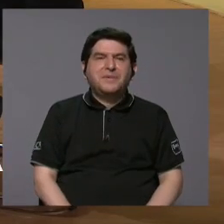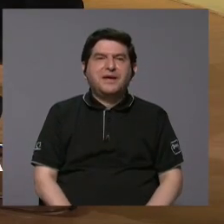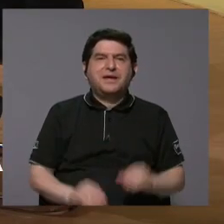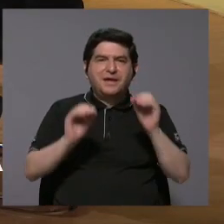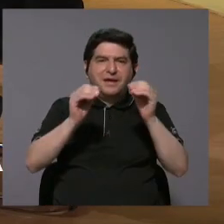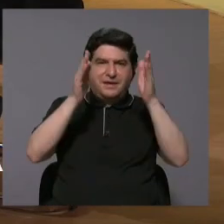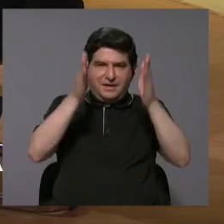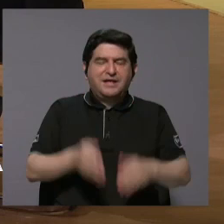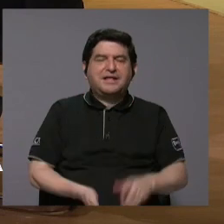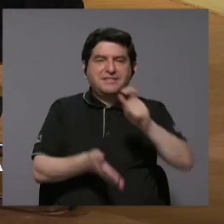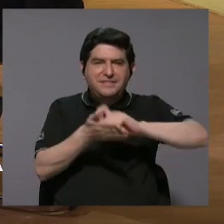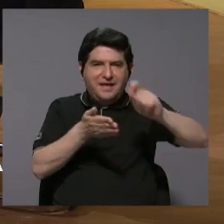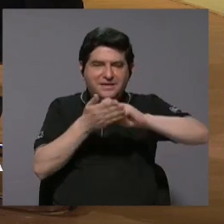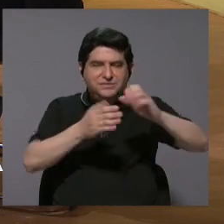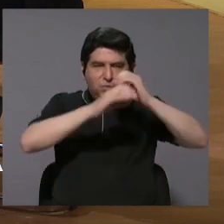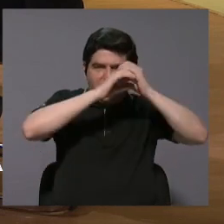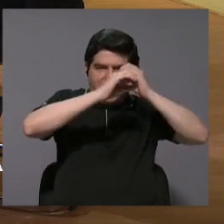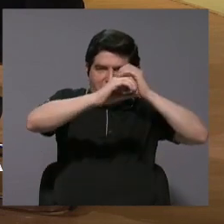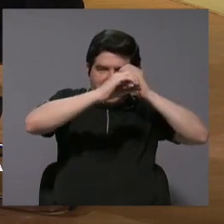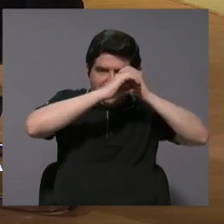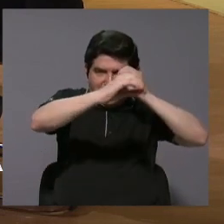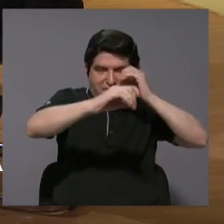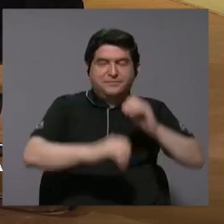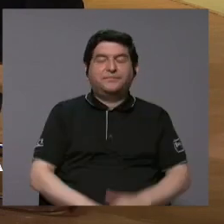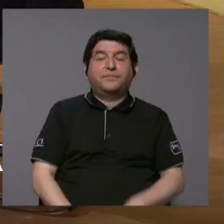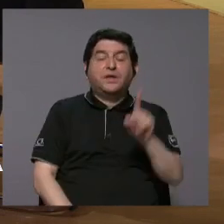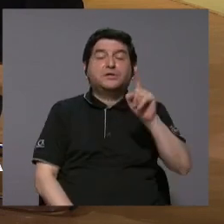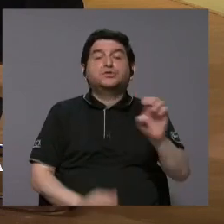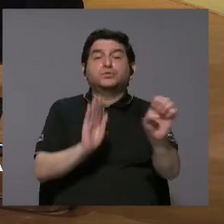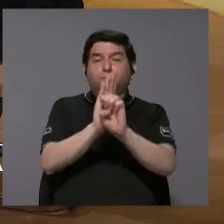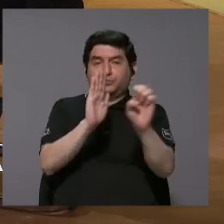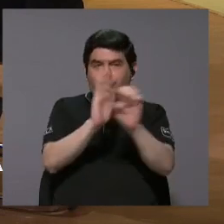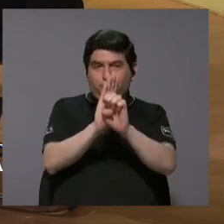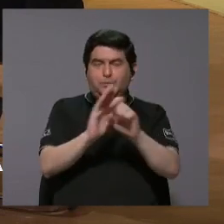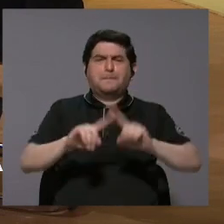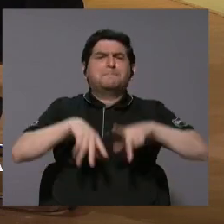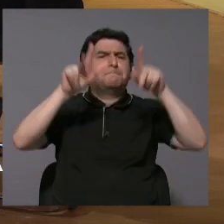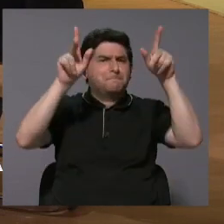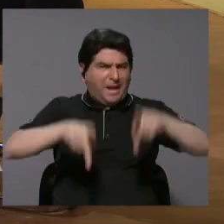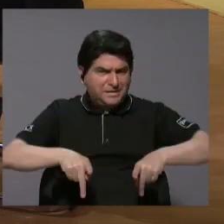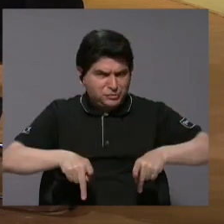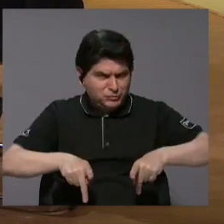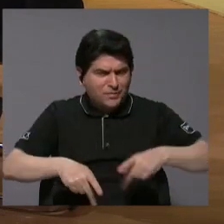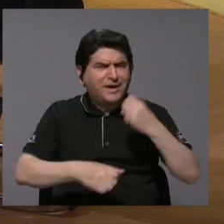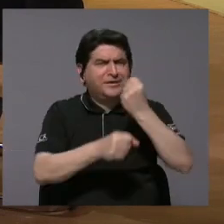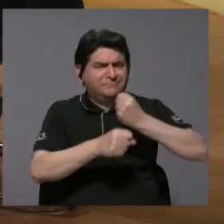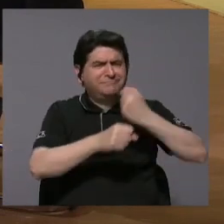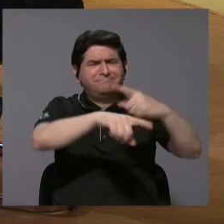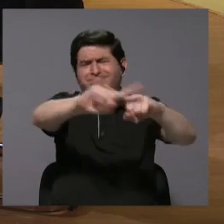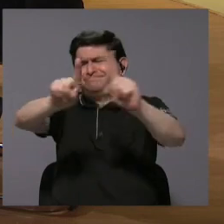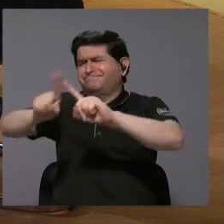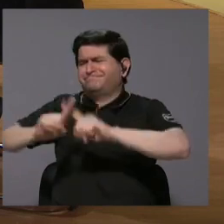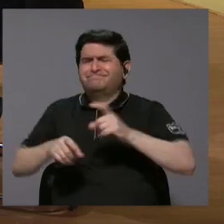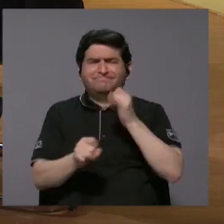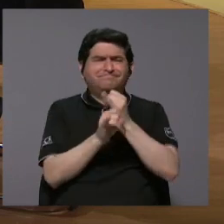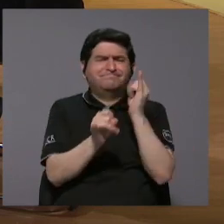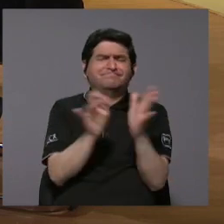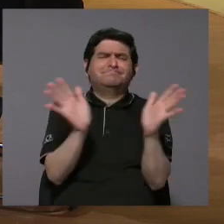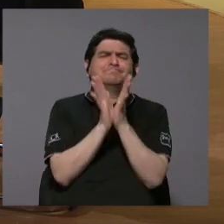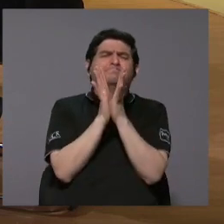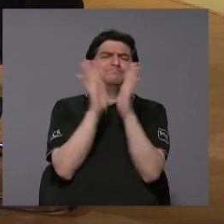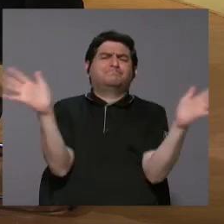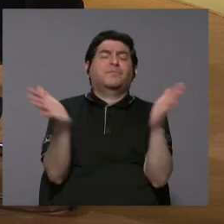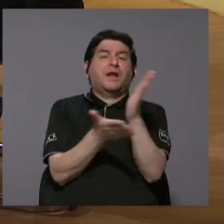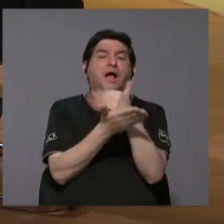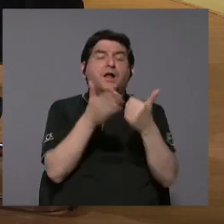de Topografía, ¿verdad? Uh-huh. Eso como un ejemplo, pero en realidad hay gente trabajando en diferentes instituciones públicas,